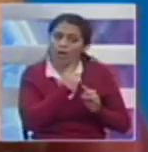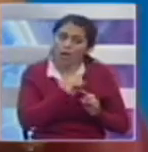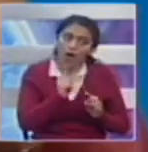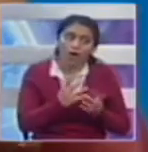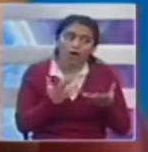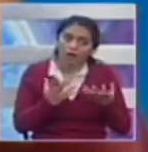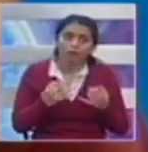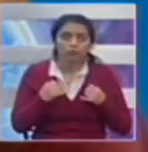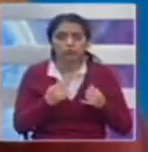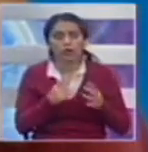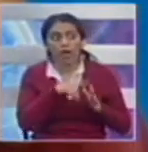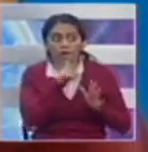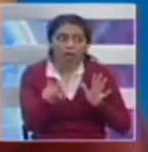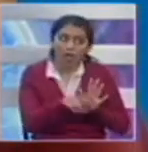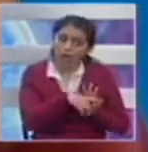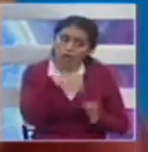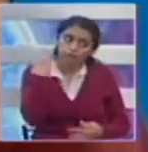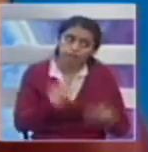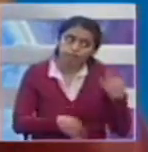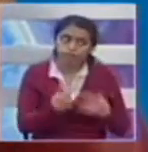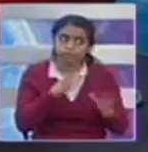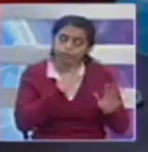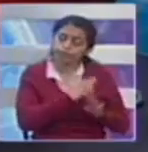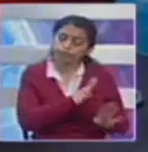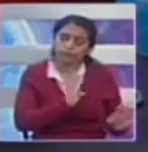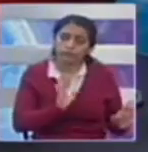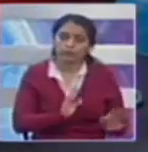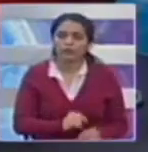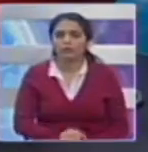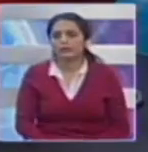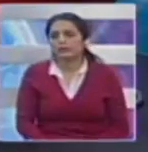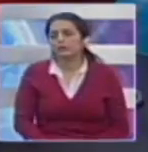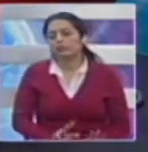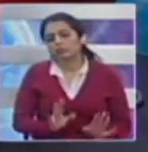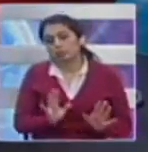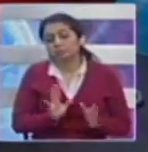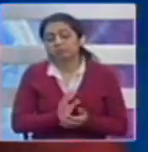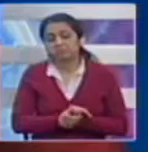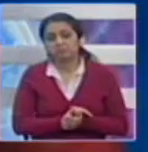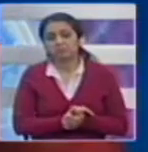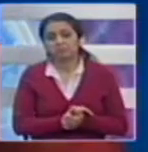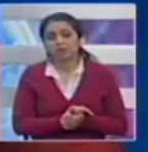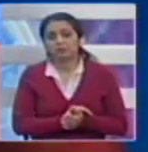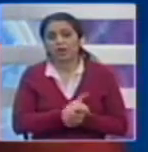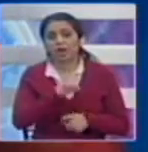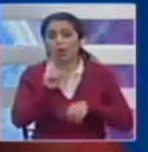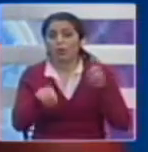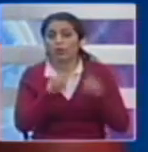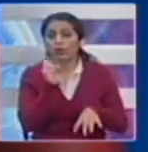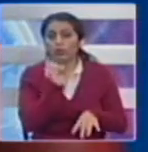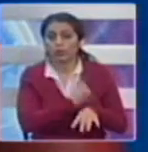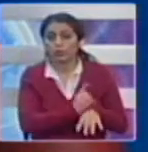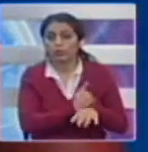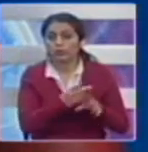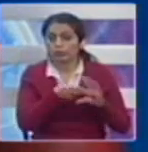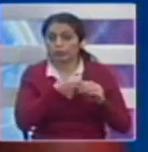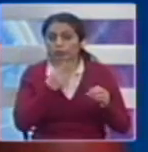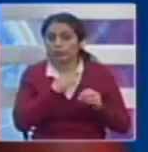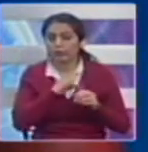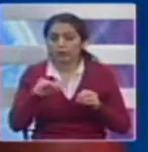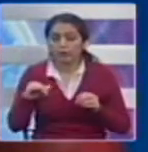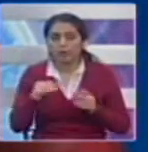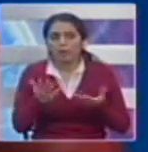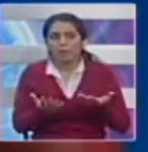incurrir en temas legales para rechazar esta medida. Bueno, entendemos que algunos de los médicos que fueron separados de esta institución